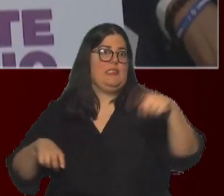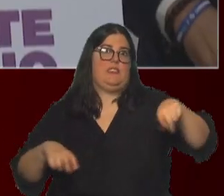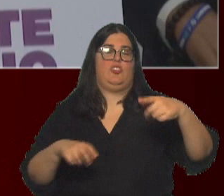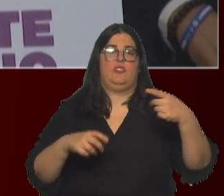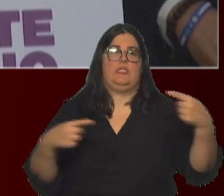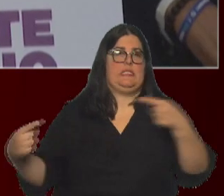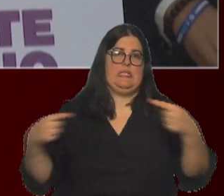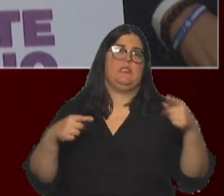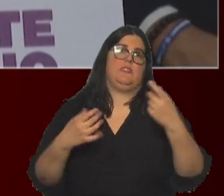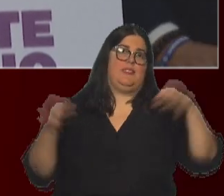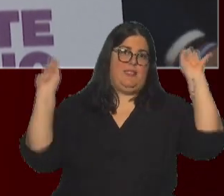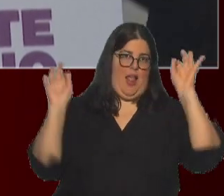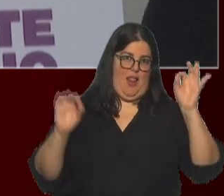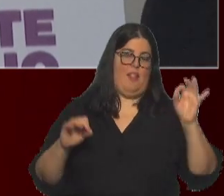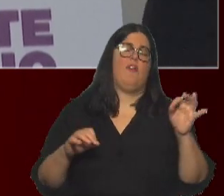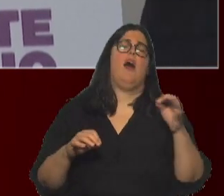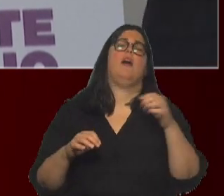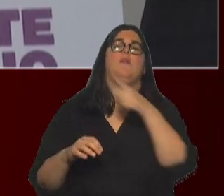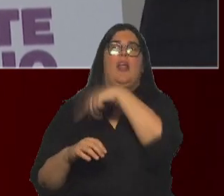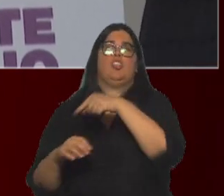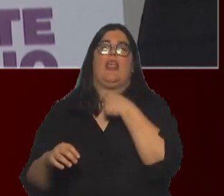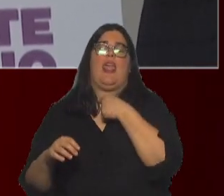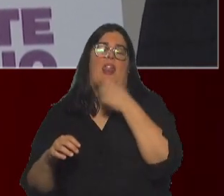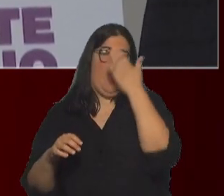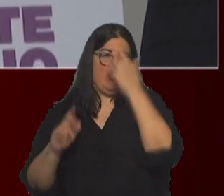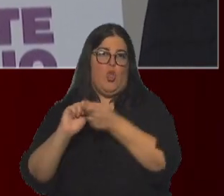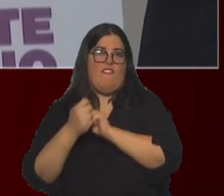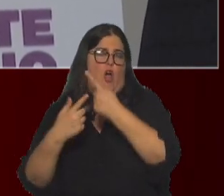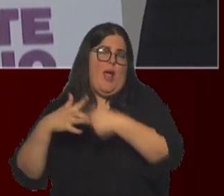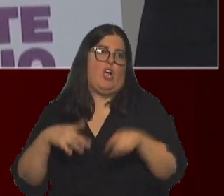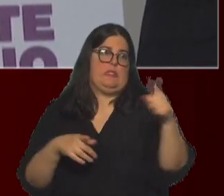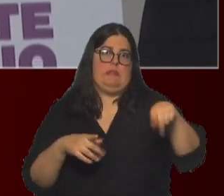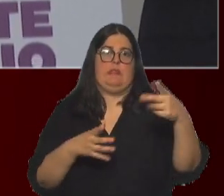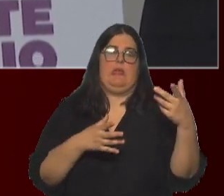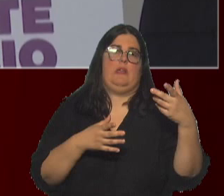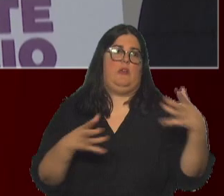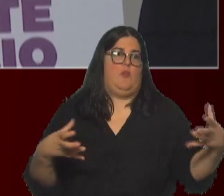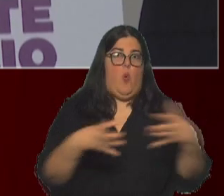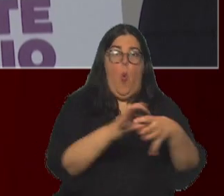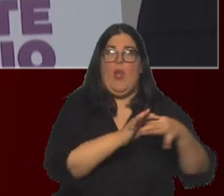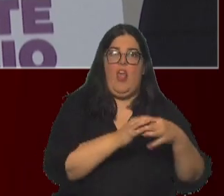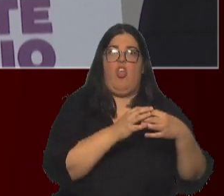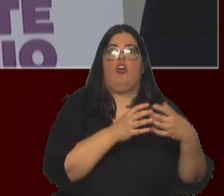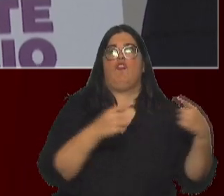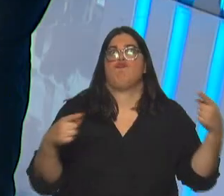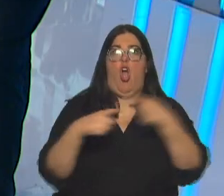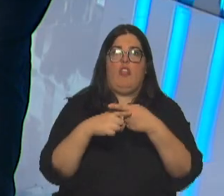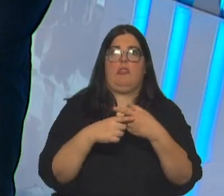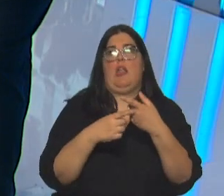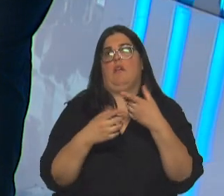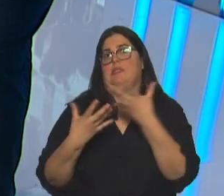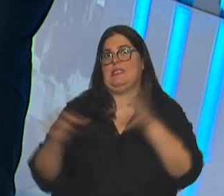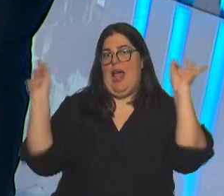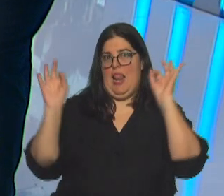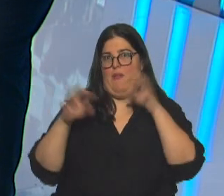algunas reformas constitucionales y demás. Así que es más que atención también porque en el último momento se